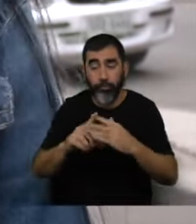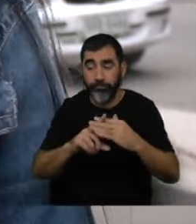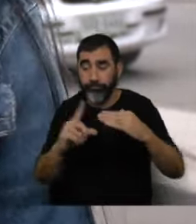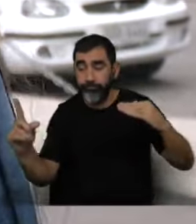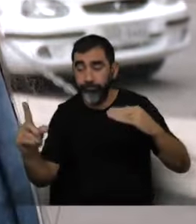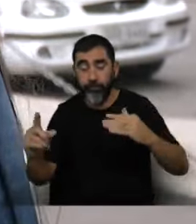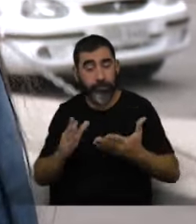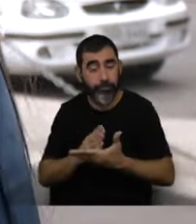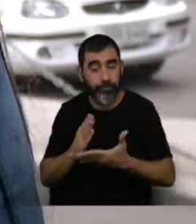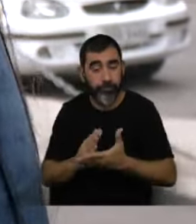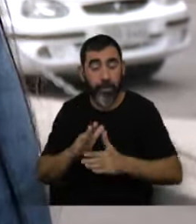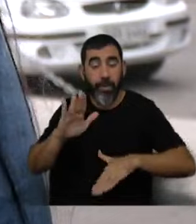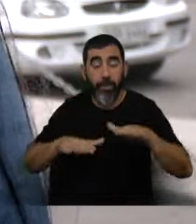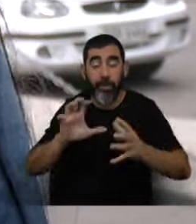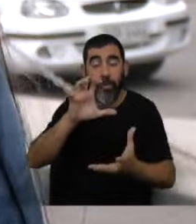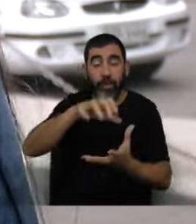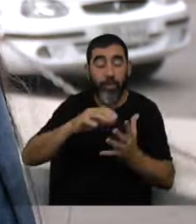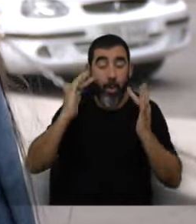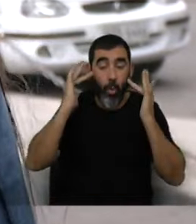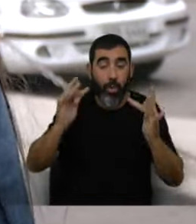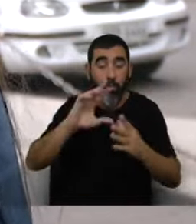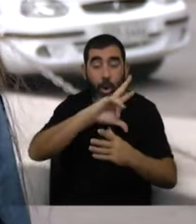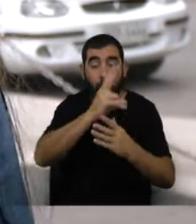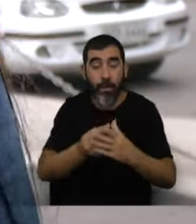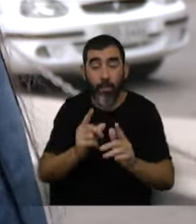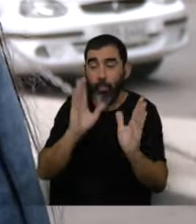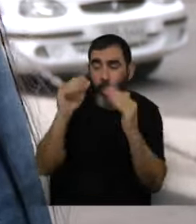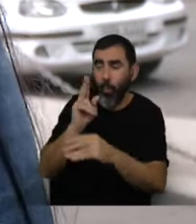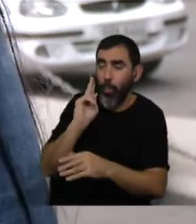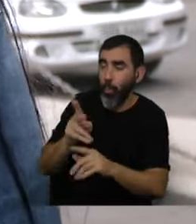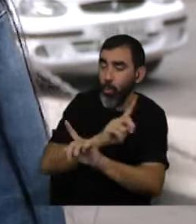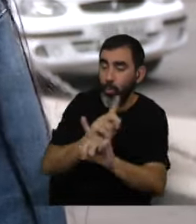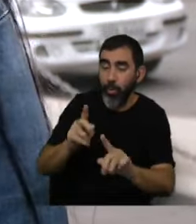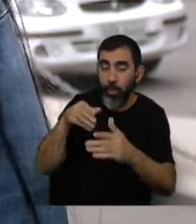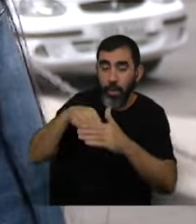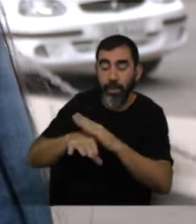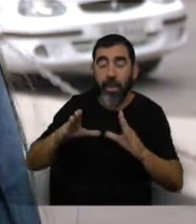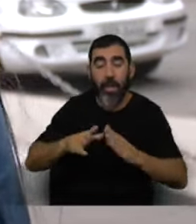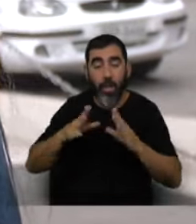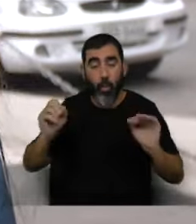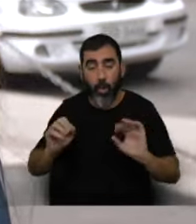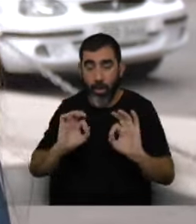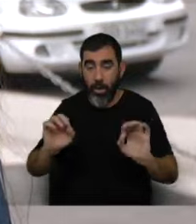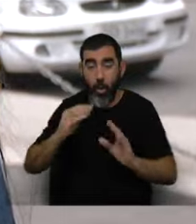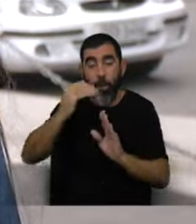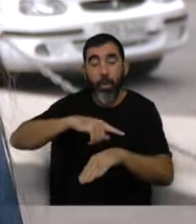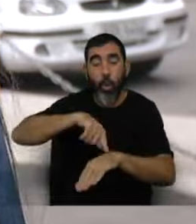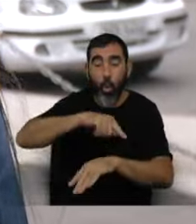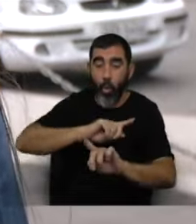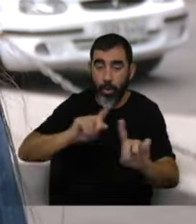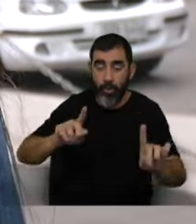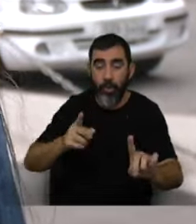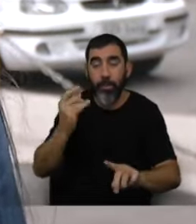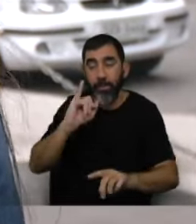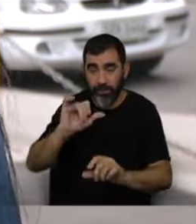siendo niños excluidos depende del centro de estudio Más que nada porque a neep no le puede prohibir este el ingreso a las escuelas ni la reducción horaria pero